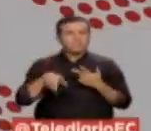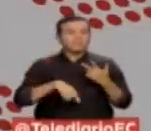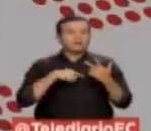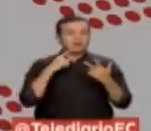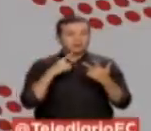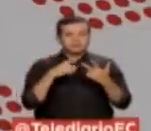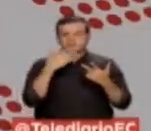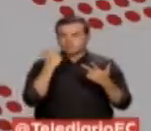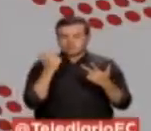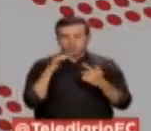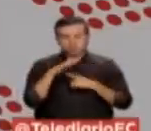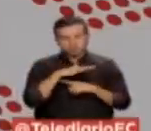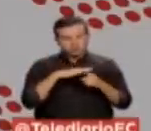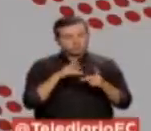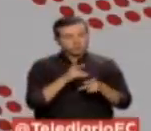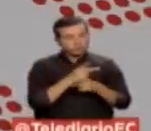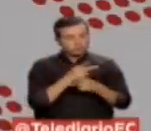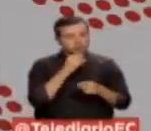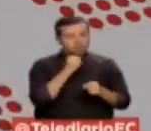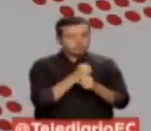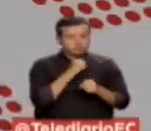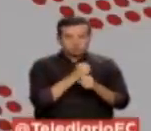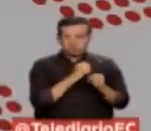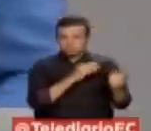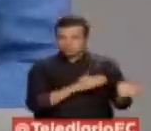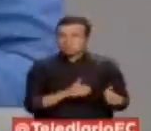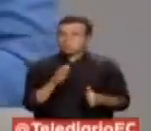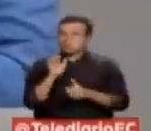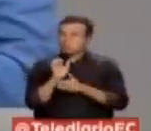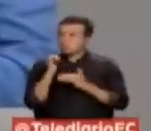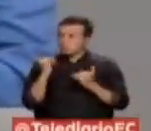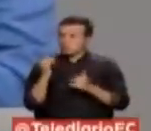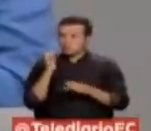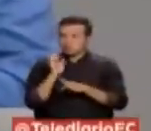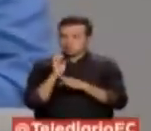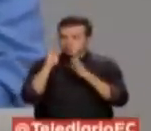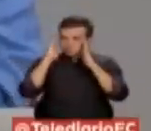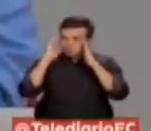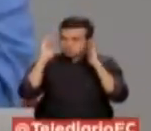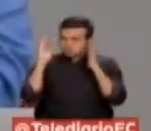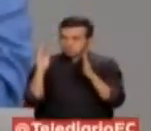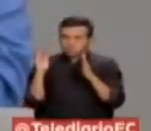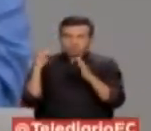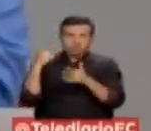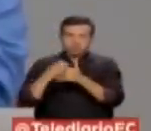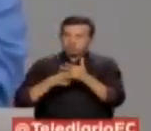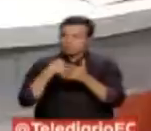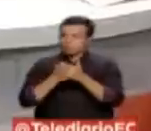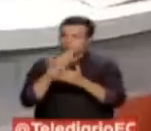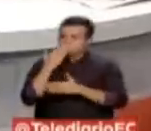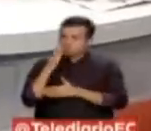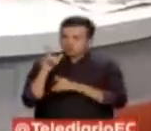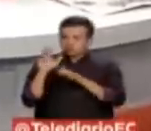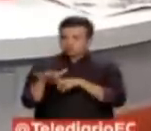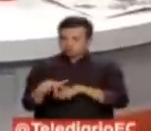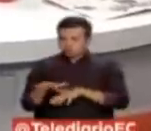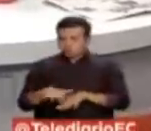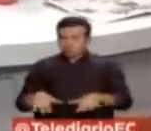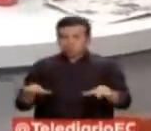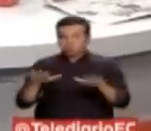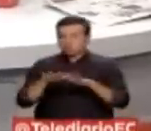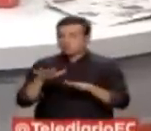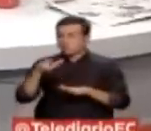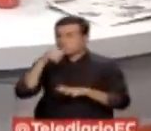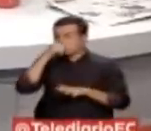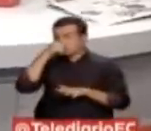implica mejorar las condiciones productivas laborales el Ecuador comparte en este momento el enfoque de combate a los cultivos ilícitos